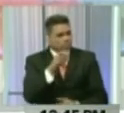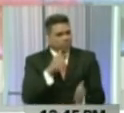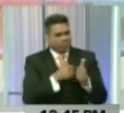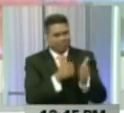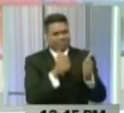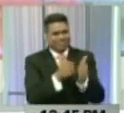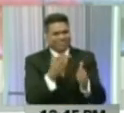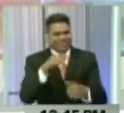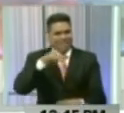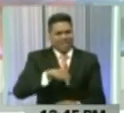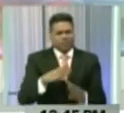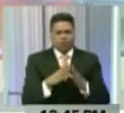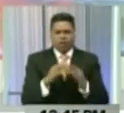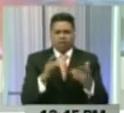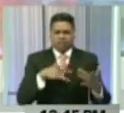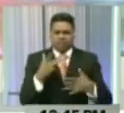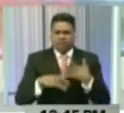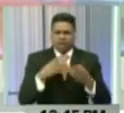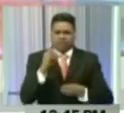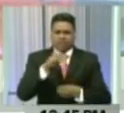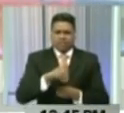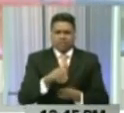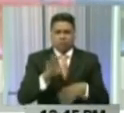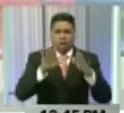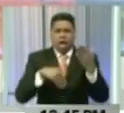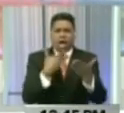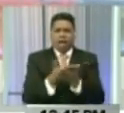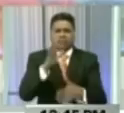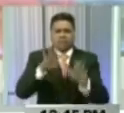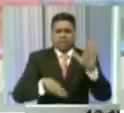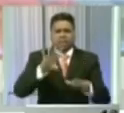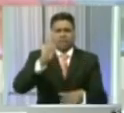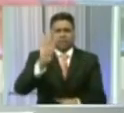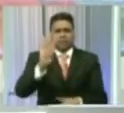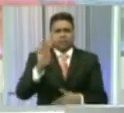este acto que se está llevando y que se extiende hasta el próximo 14 de abril. Vamos a hacer una pausa, quédese con nosotros.